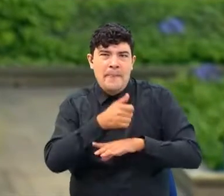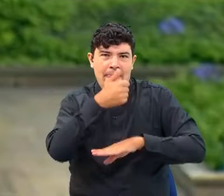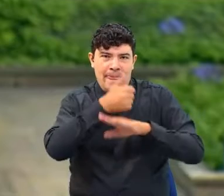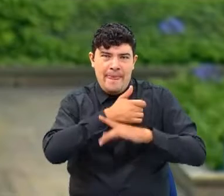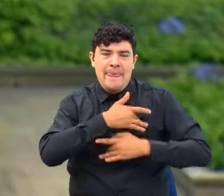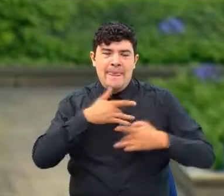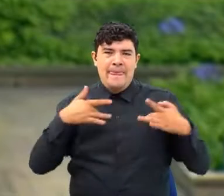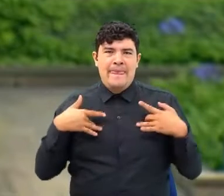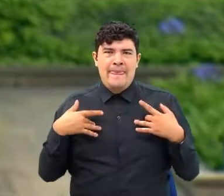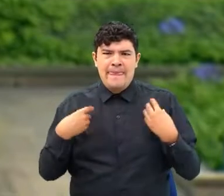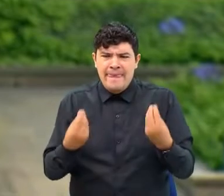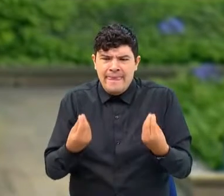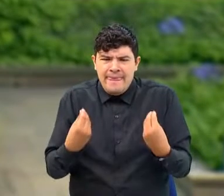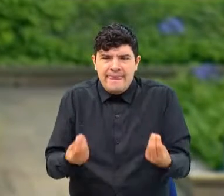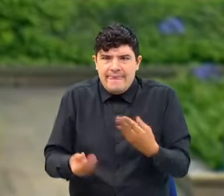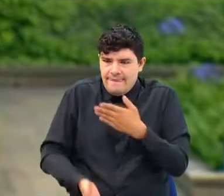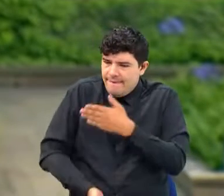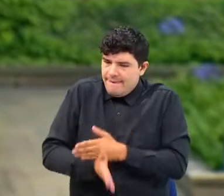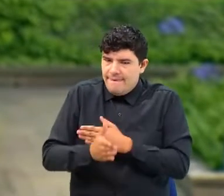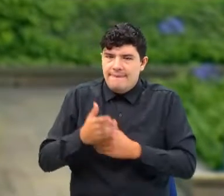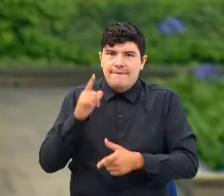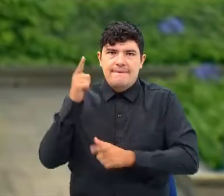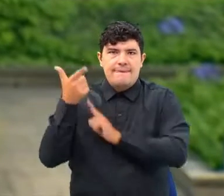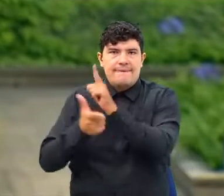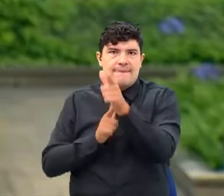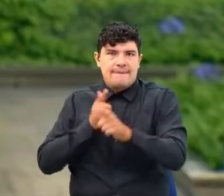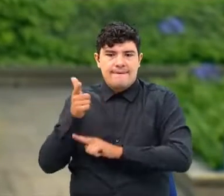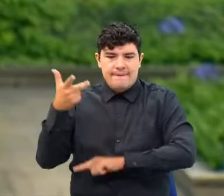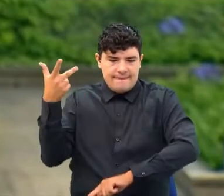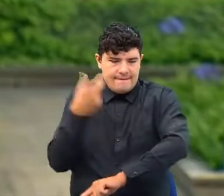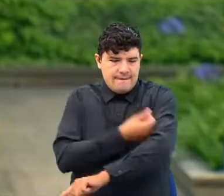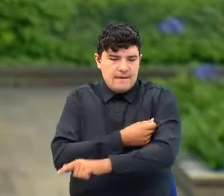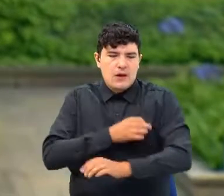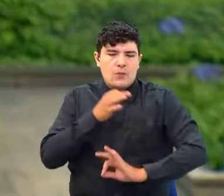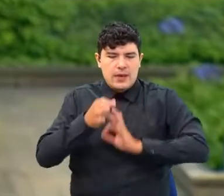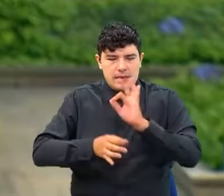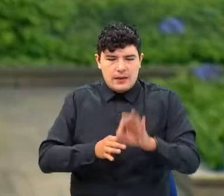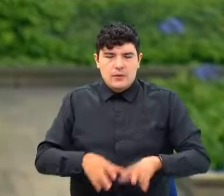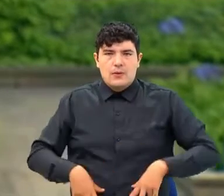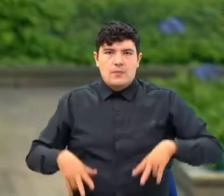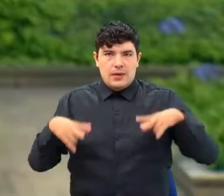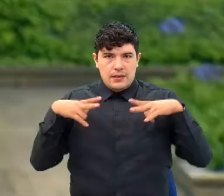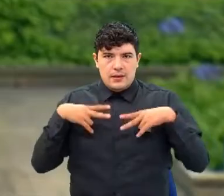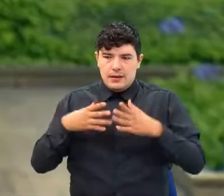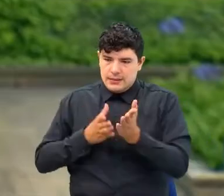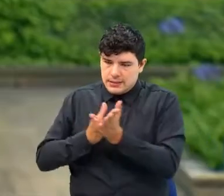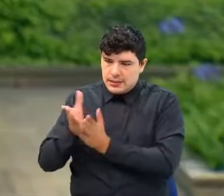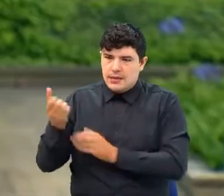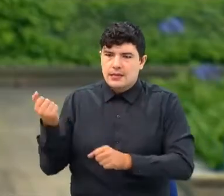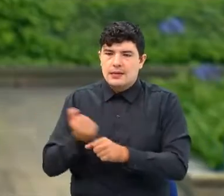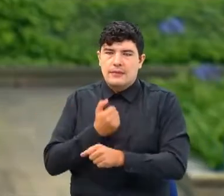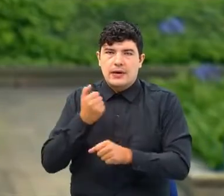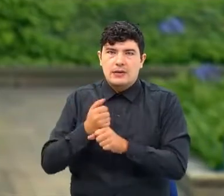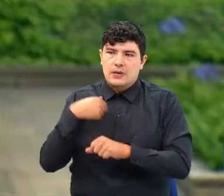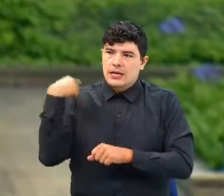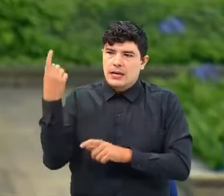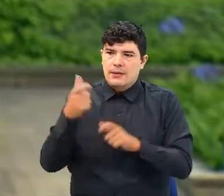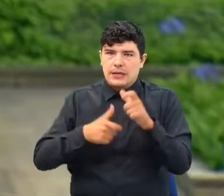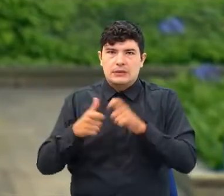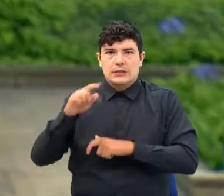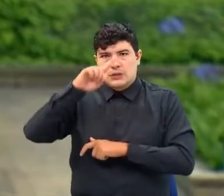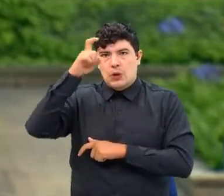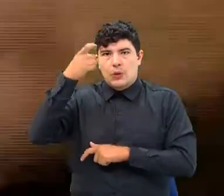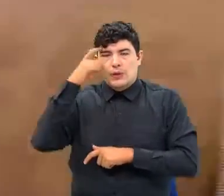para seguir vacunando para seguir protegiendo vidas para seguir trabajando con los gobernantes locales